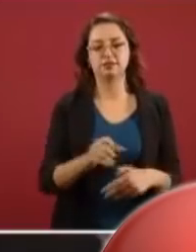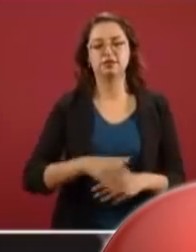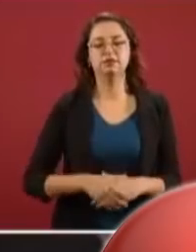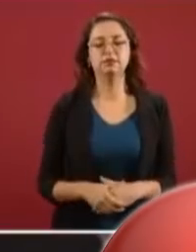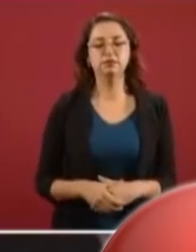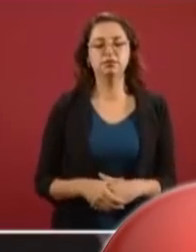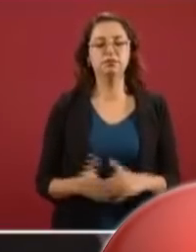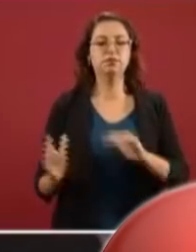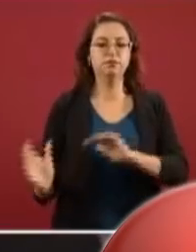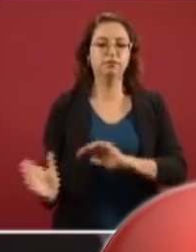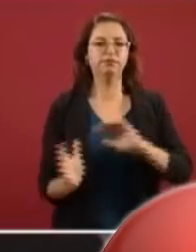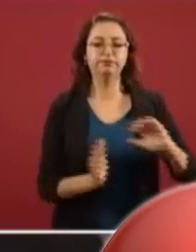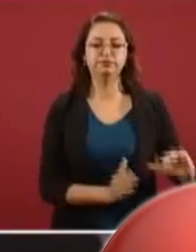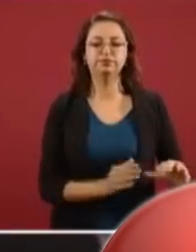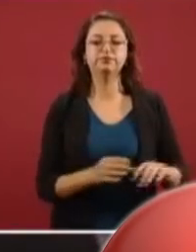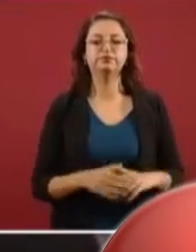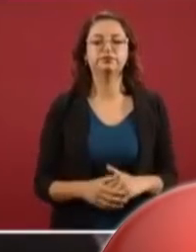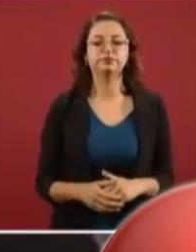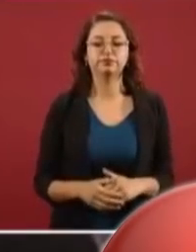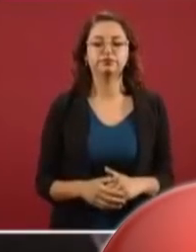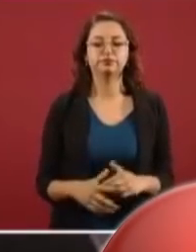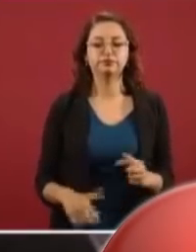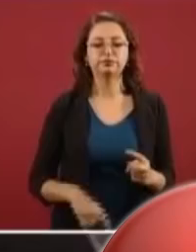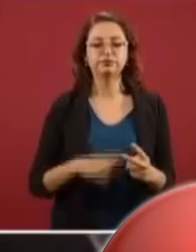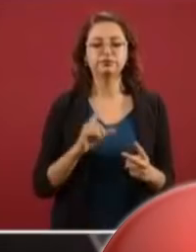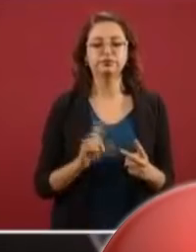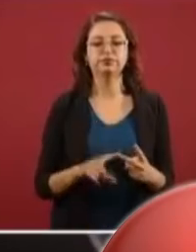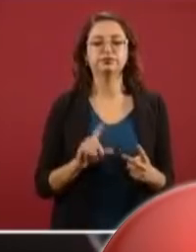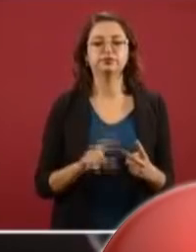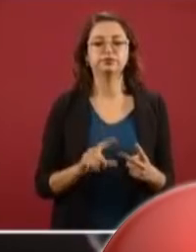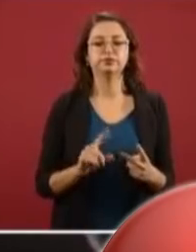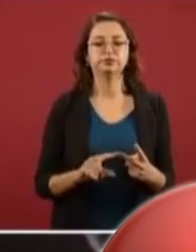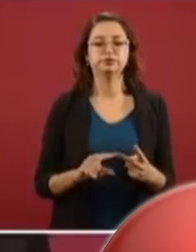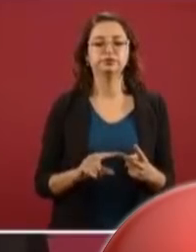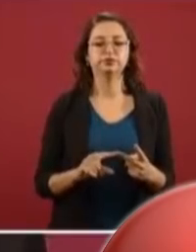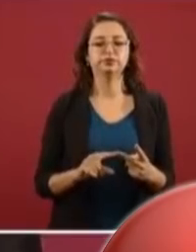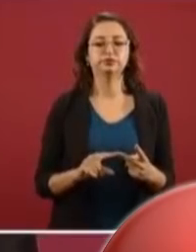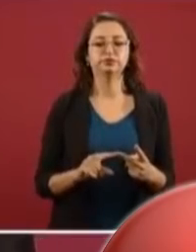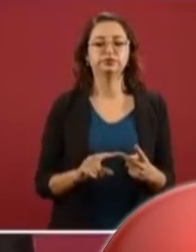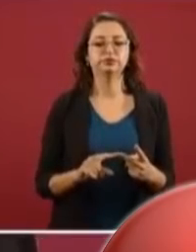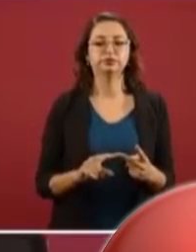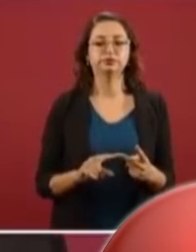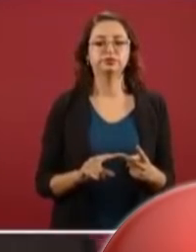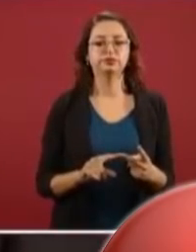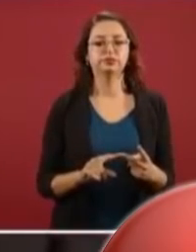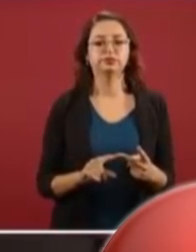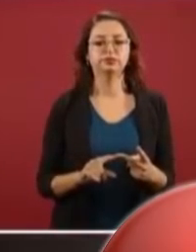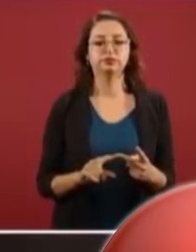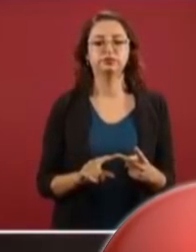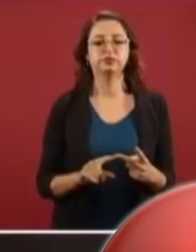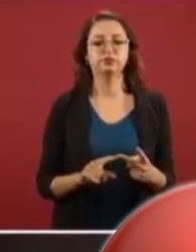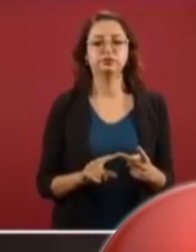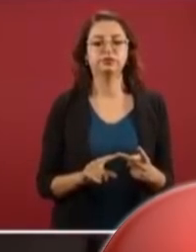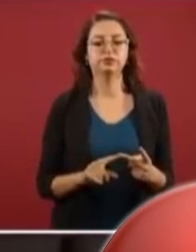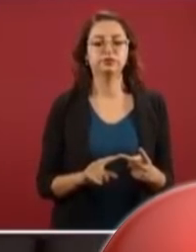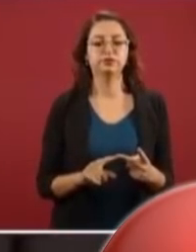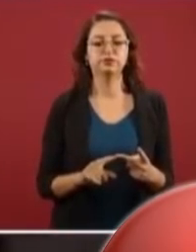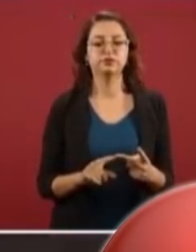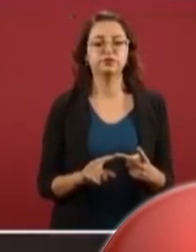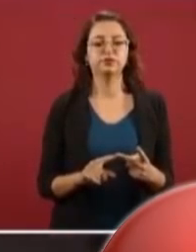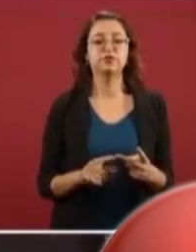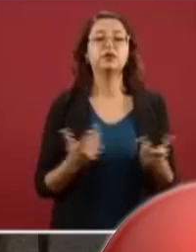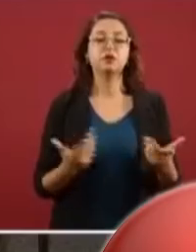Vamos también a informar sobre el avance en la